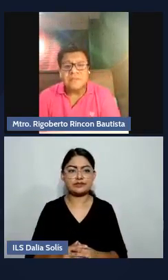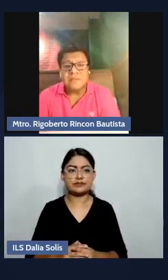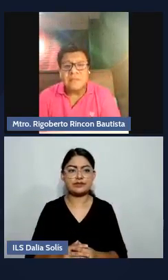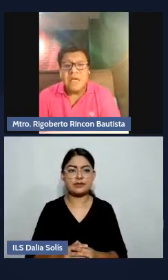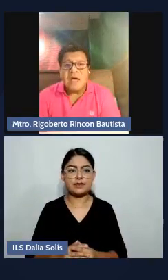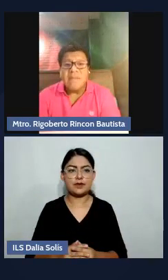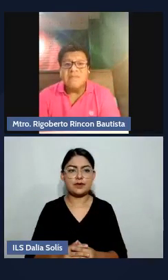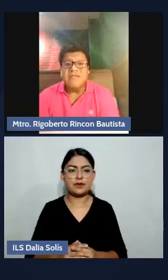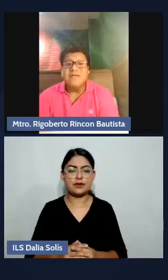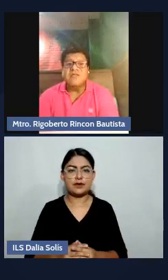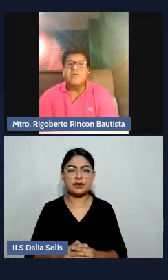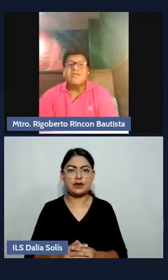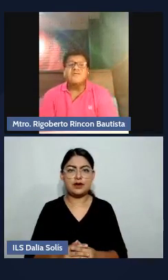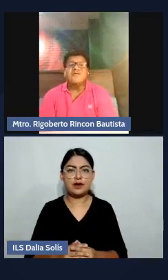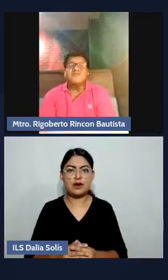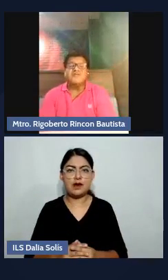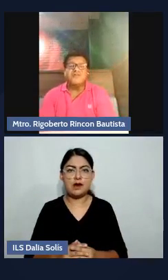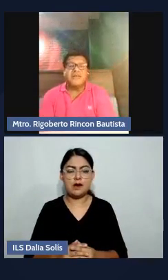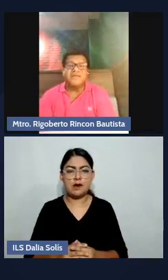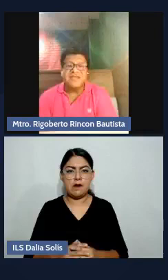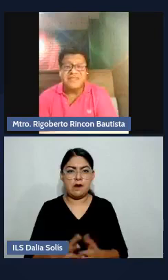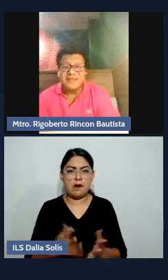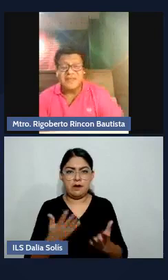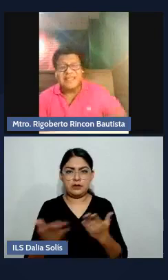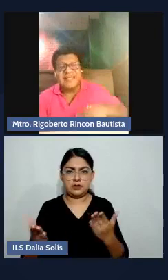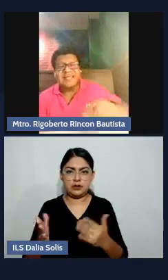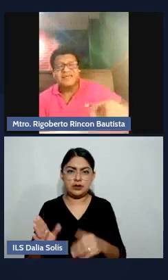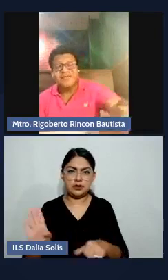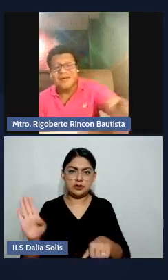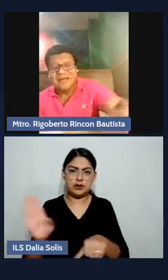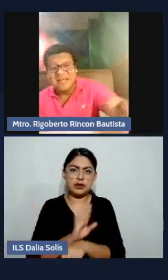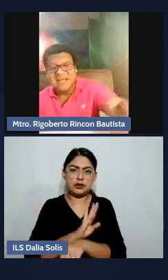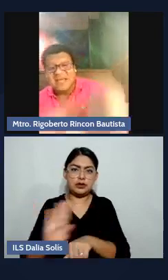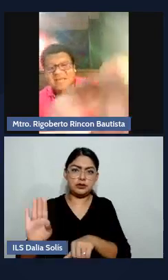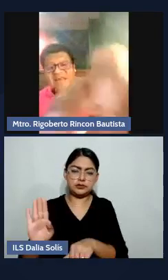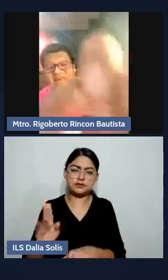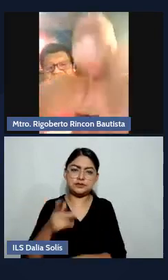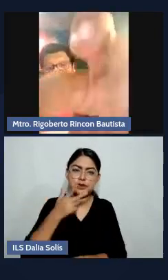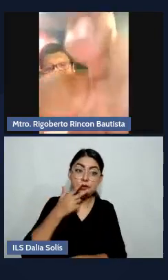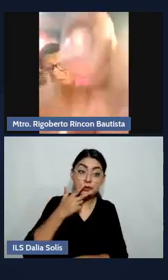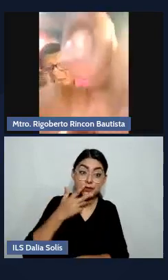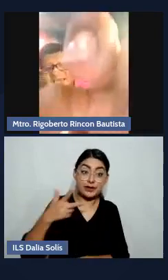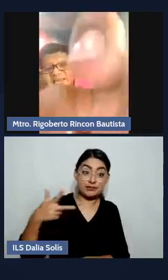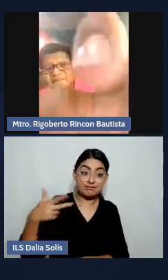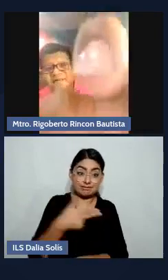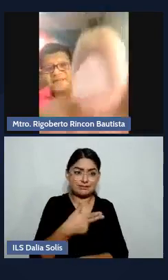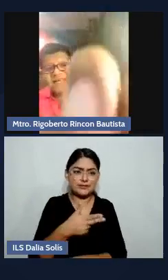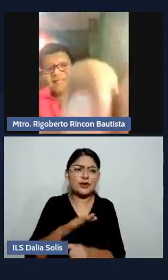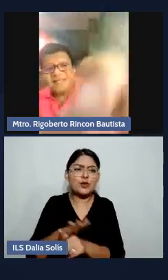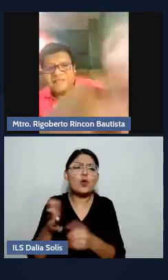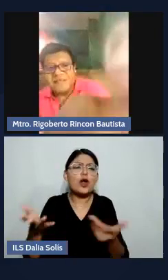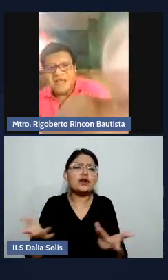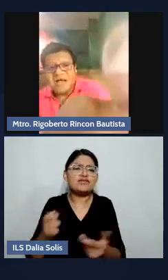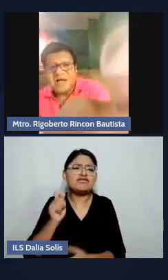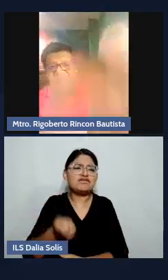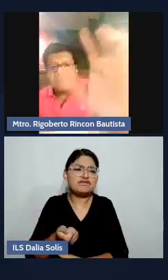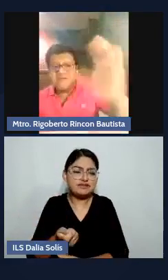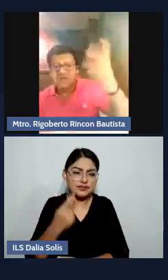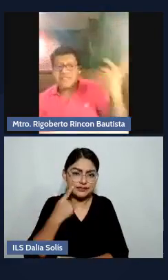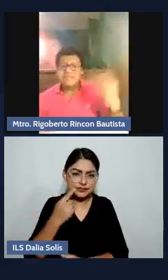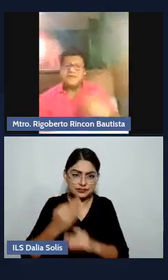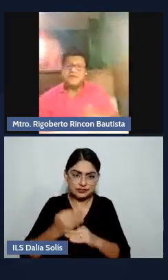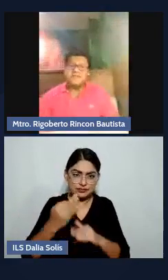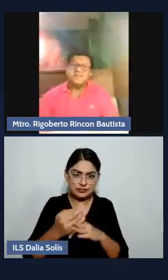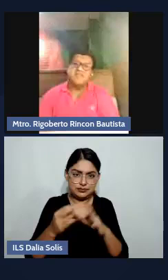Vamos a ir viendo cuáles son estos beneficios de dejar de fumar. Viene algo bien importante. Hablemos, 20 minutos después